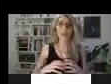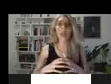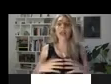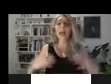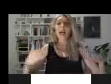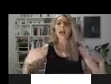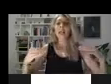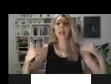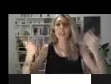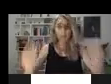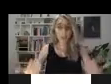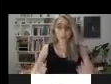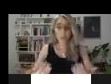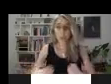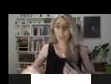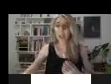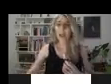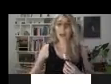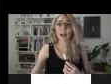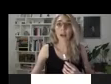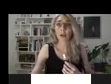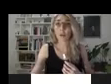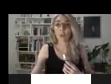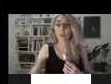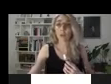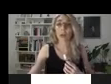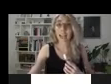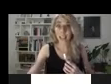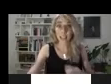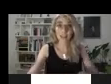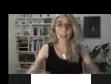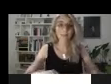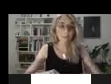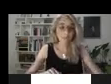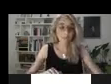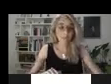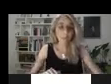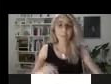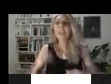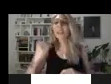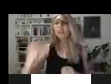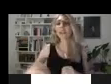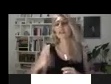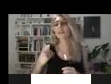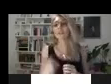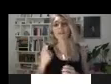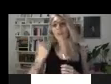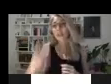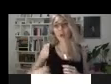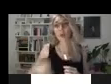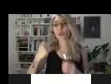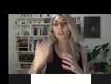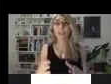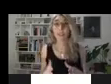específica. Le tenemos que demostrar a un galerista, primero, de que estamos